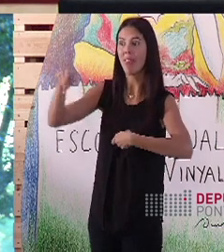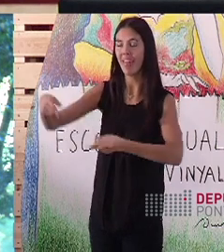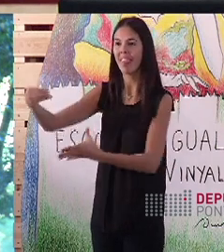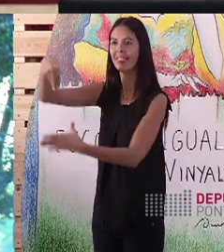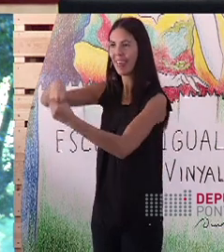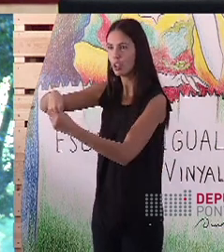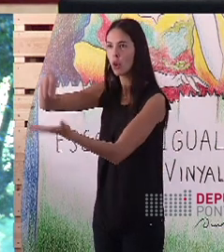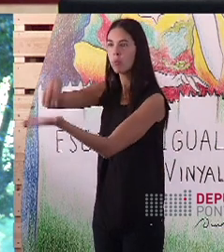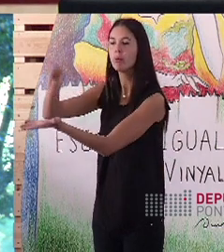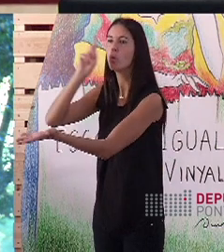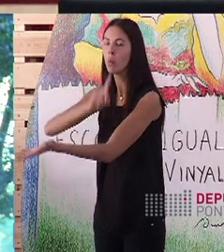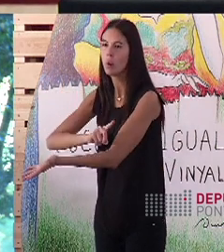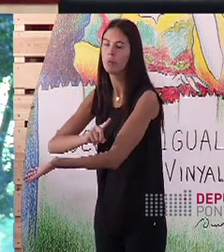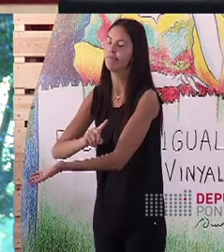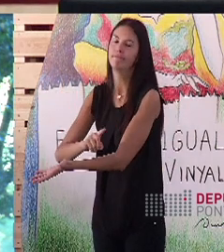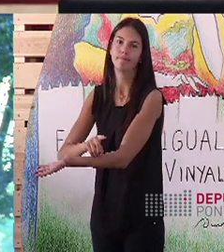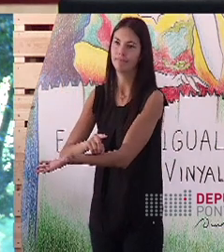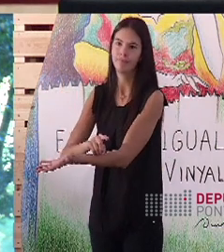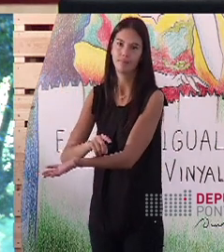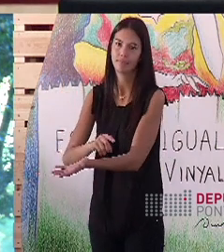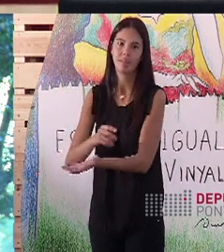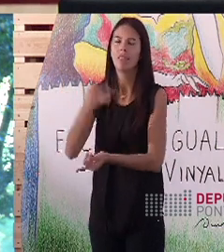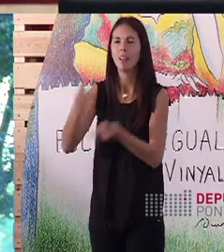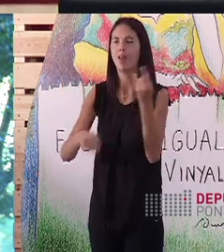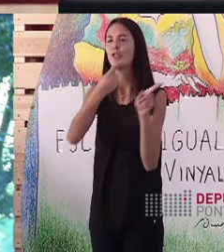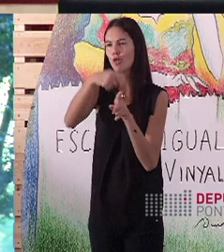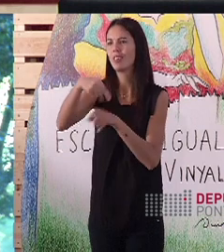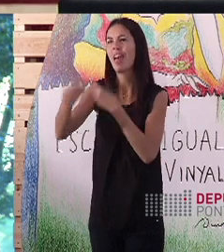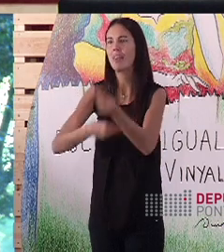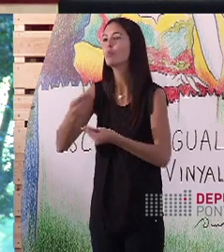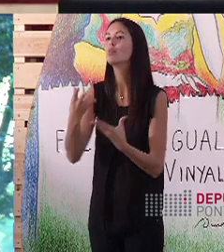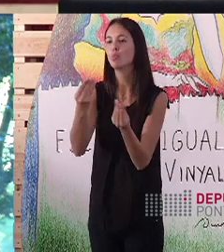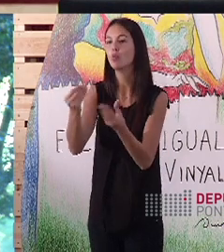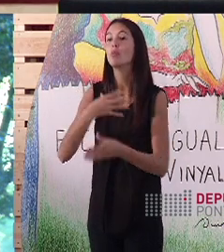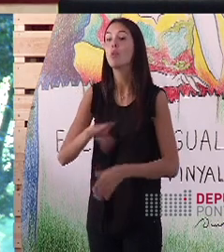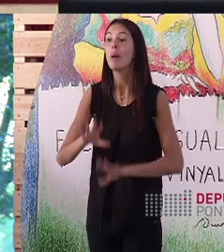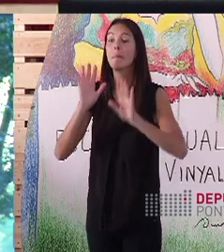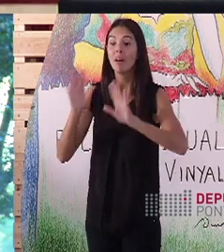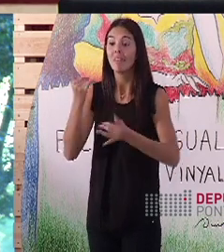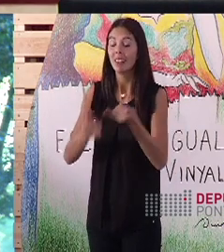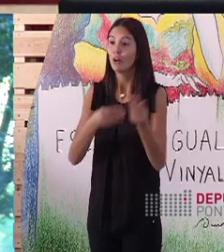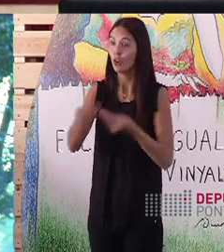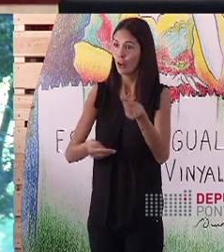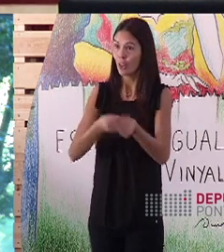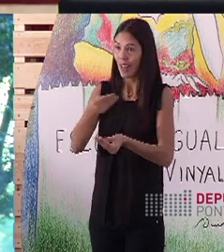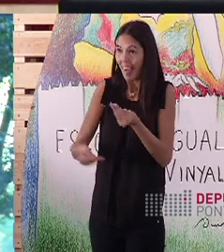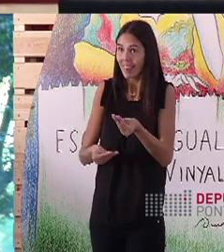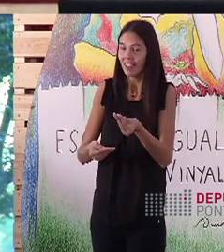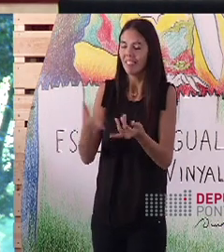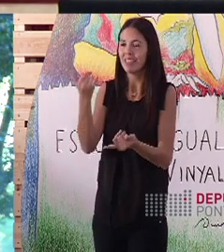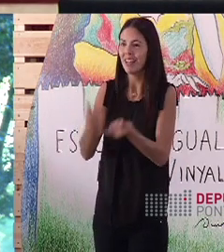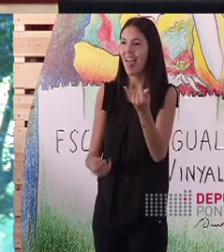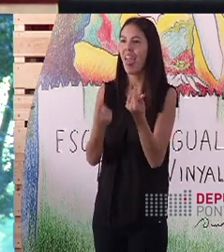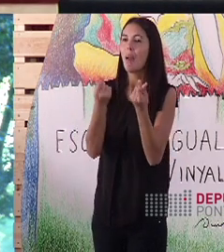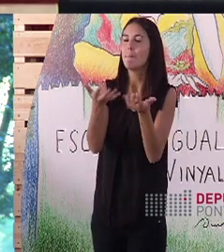burdeles? Es decir, se pueden hacer muchas cosas, pero esas cosas que se pueden hacer son cosas que